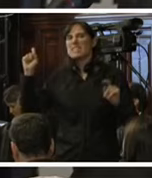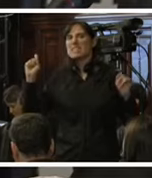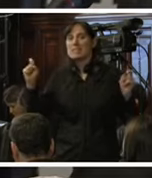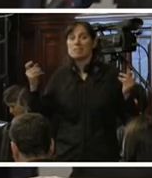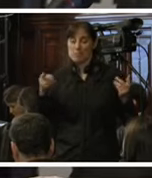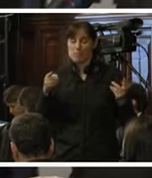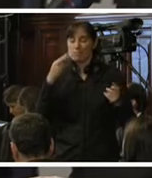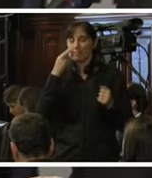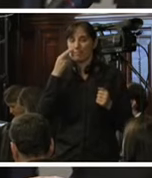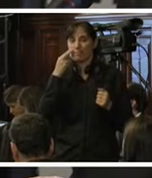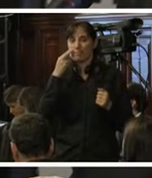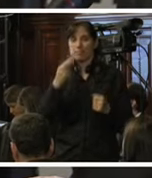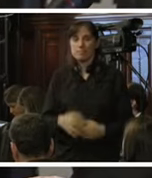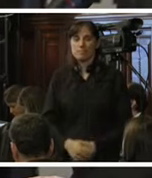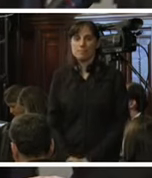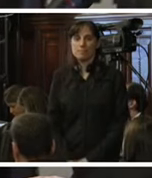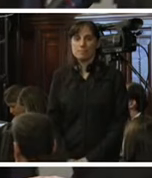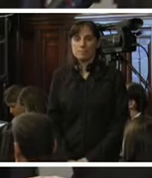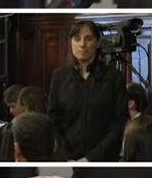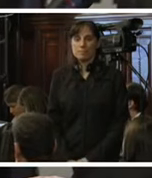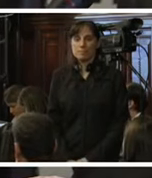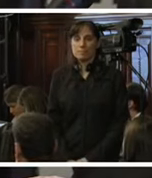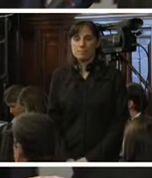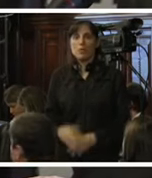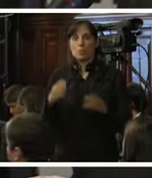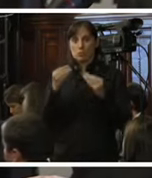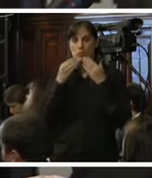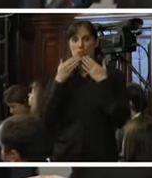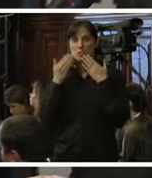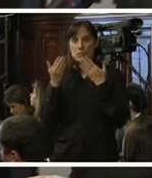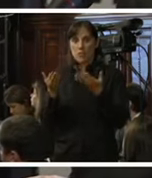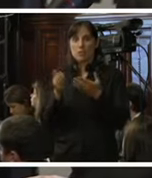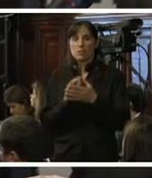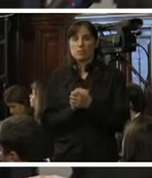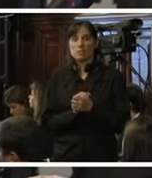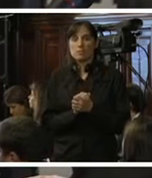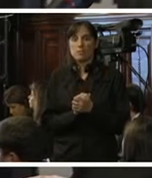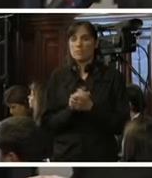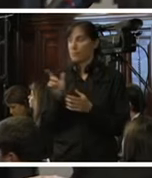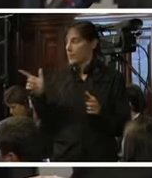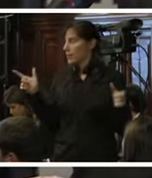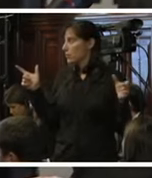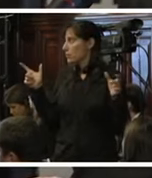Gracias. Doctor Emiliano Rolón. Muchas gracias. Señor comisionado,